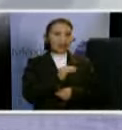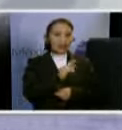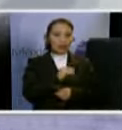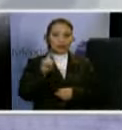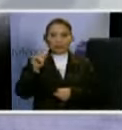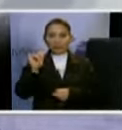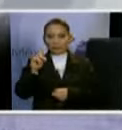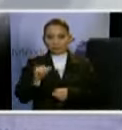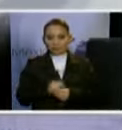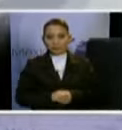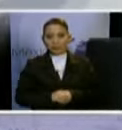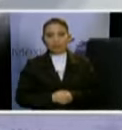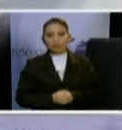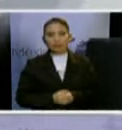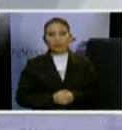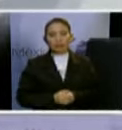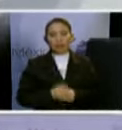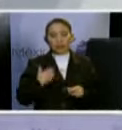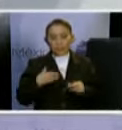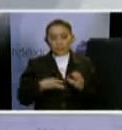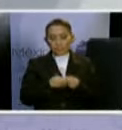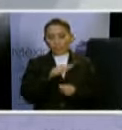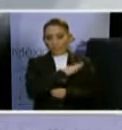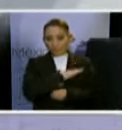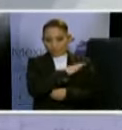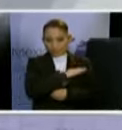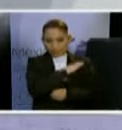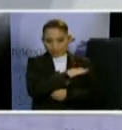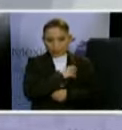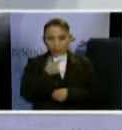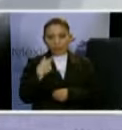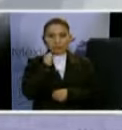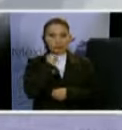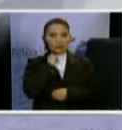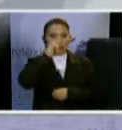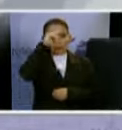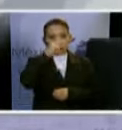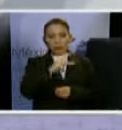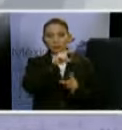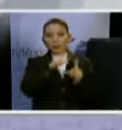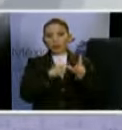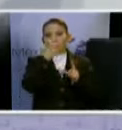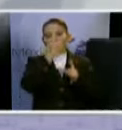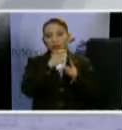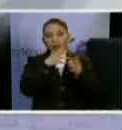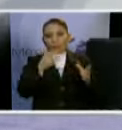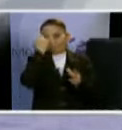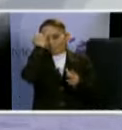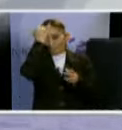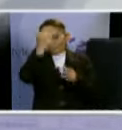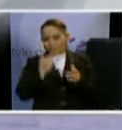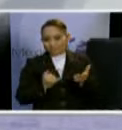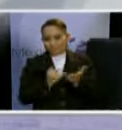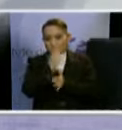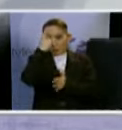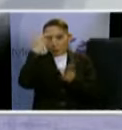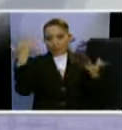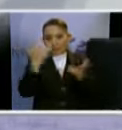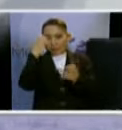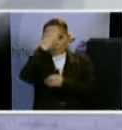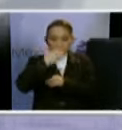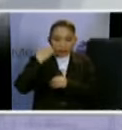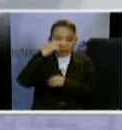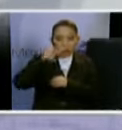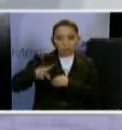Sada. Me sumo a las felicitaciones al Senado de la República por esta gran iniciativa para realizar una